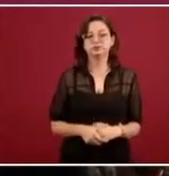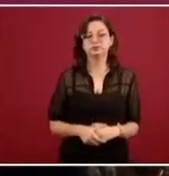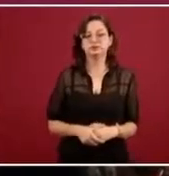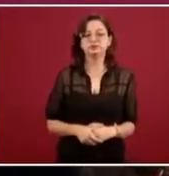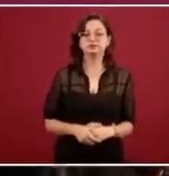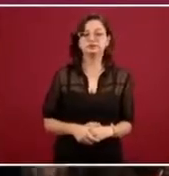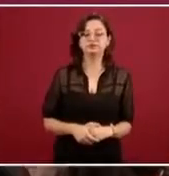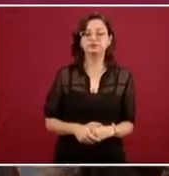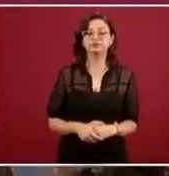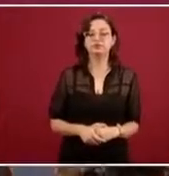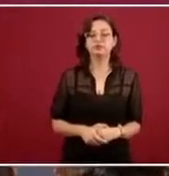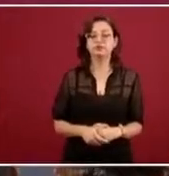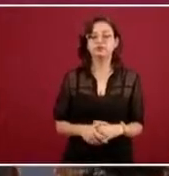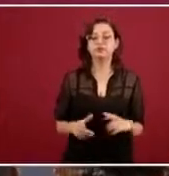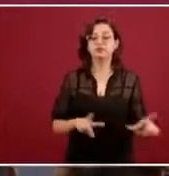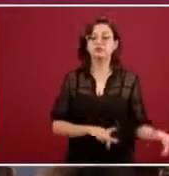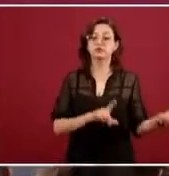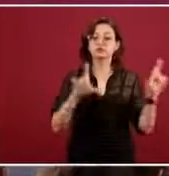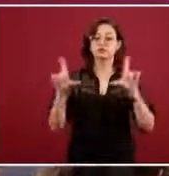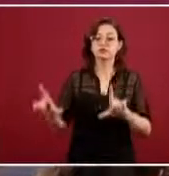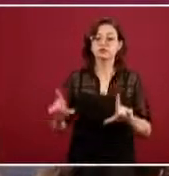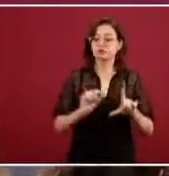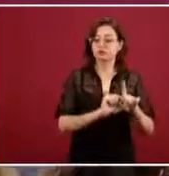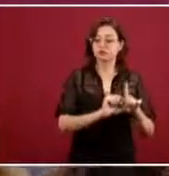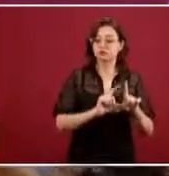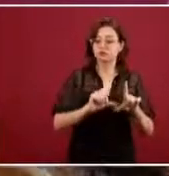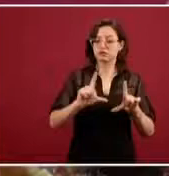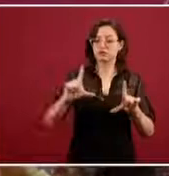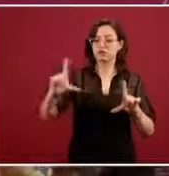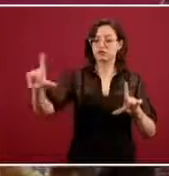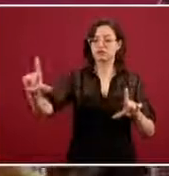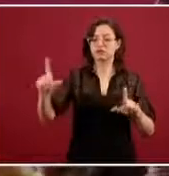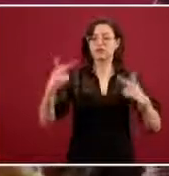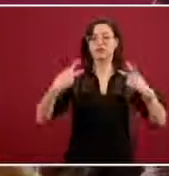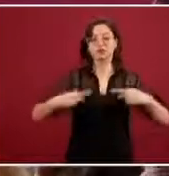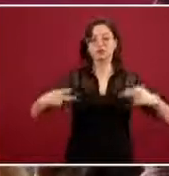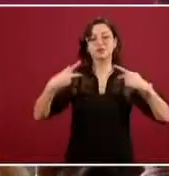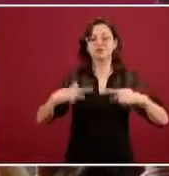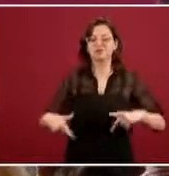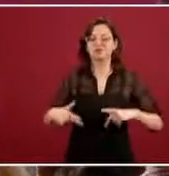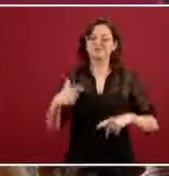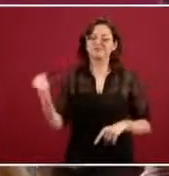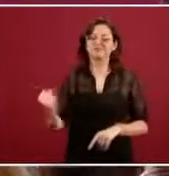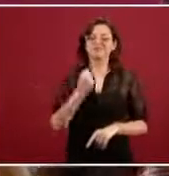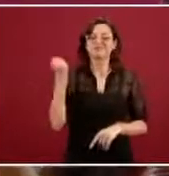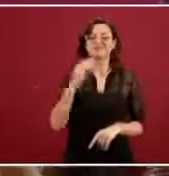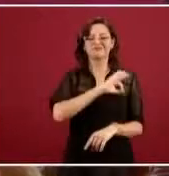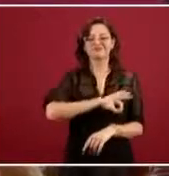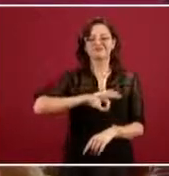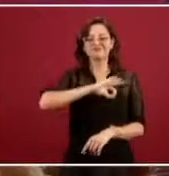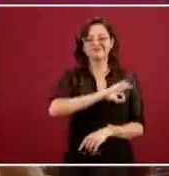siguiente diapositiva tenemos las personas que felizmente se han recuperado,